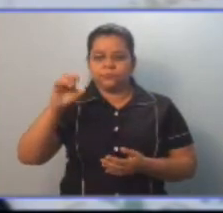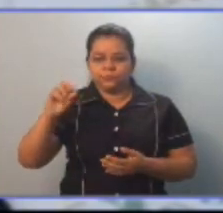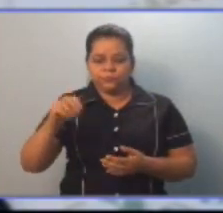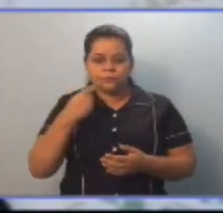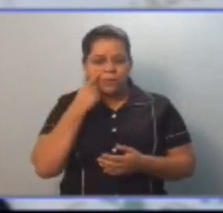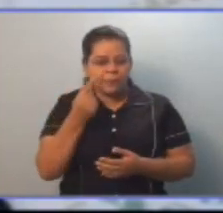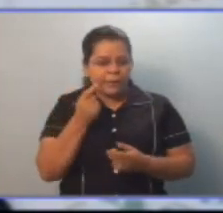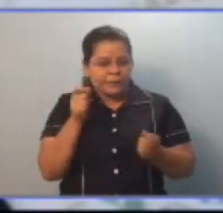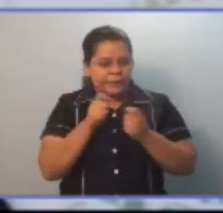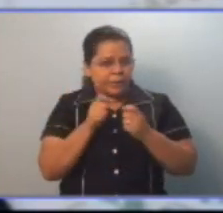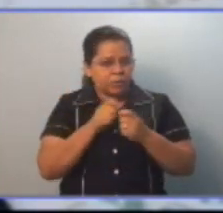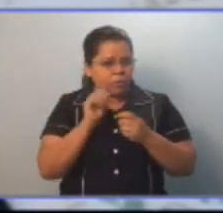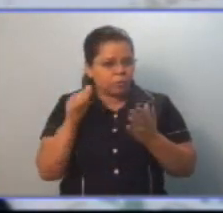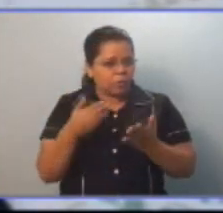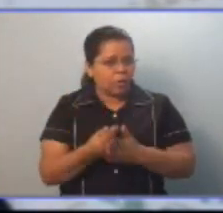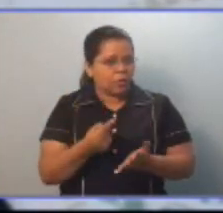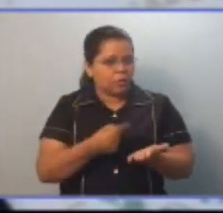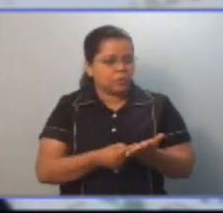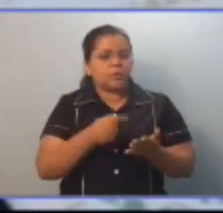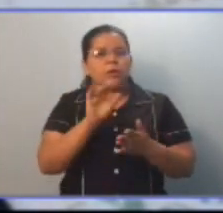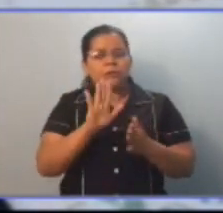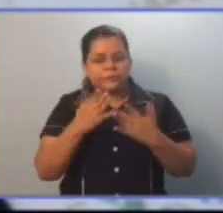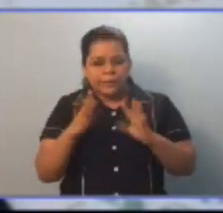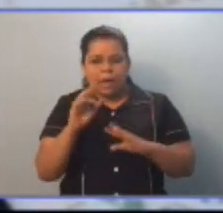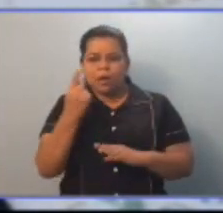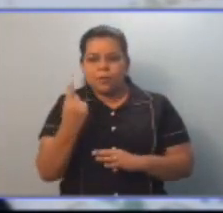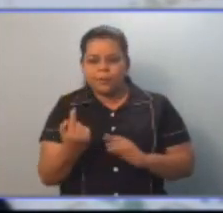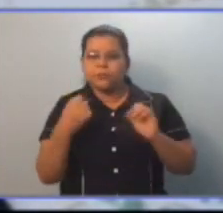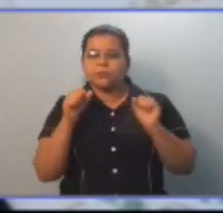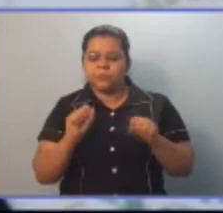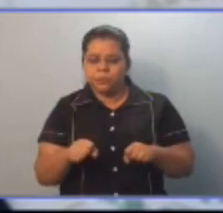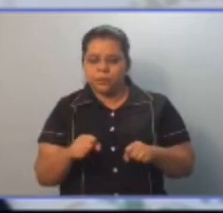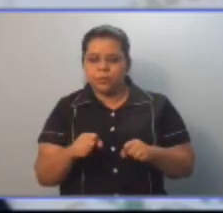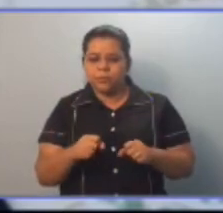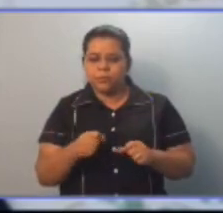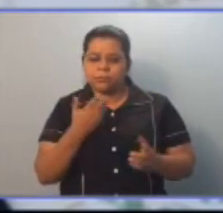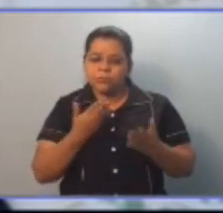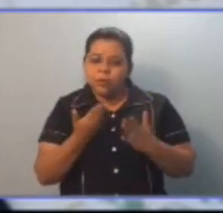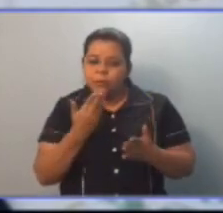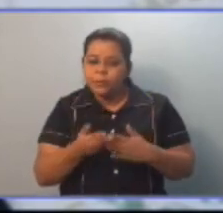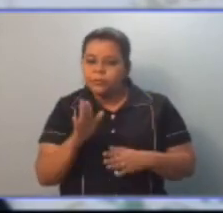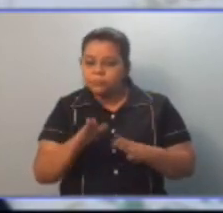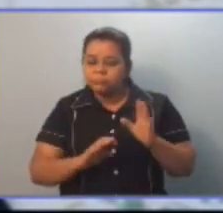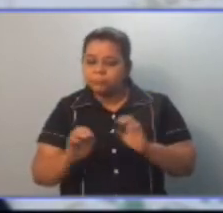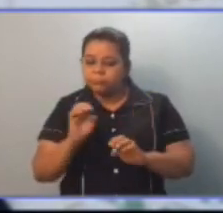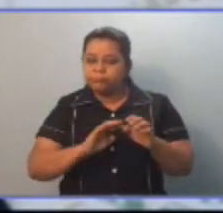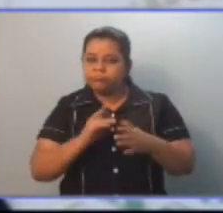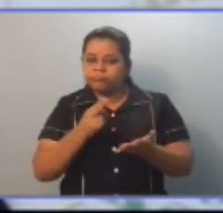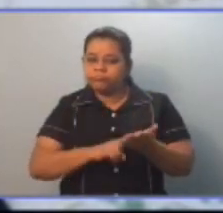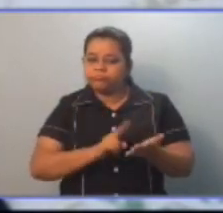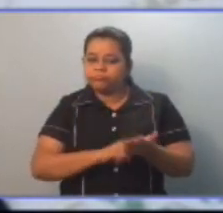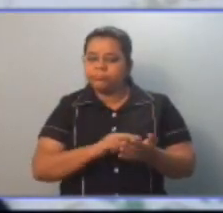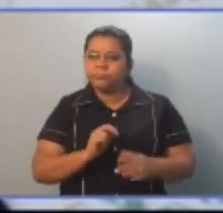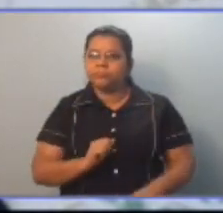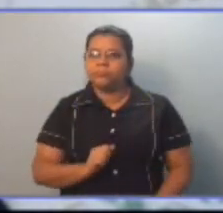casos concretos y esas personas pues precisamente tendrían que hacerse su valoración de las contrataciones de que han sido